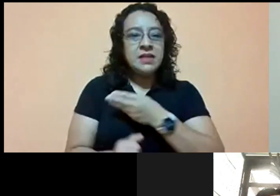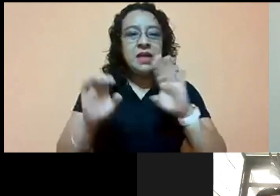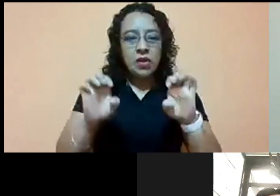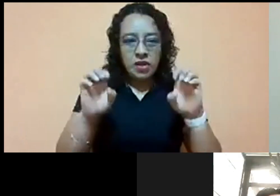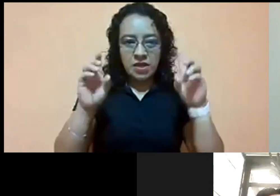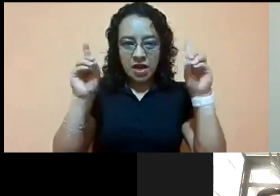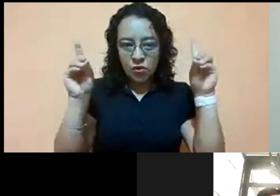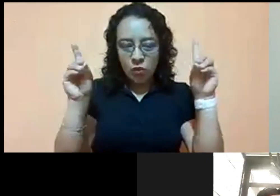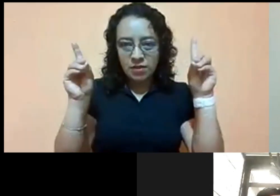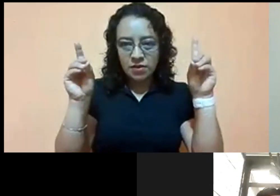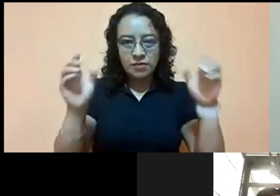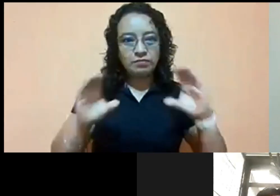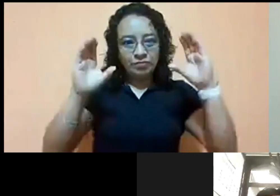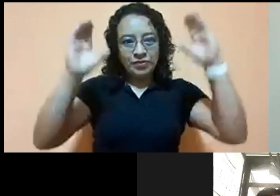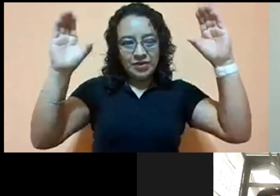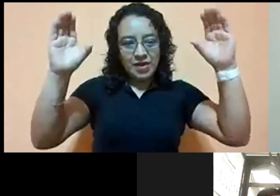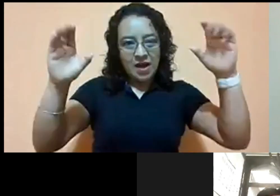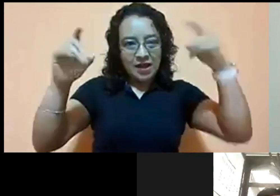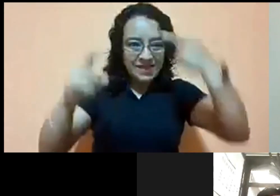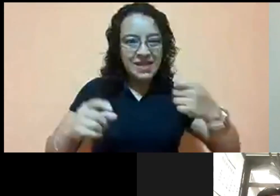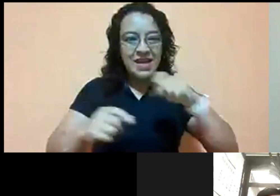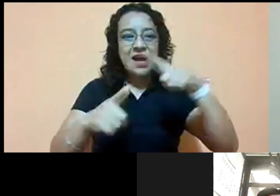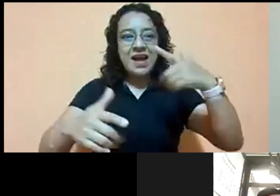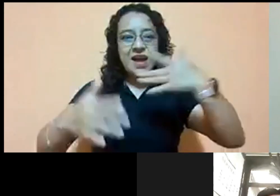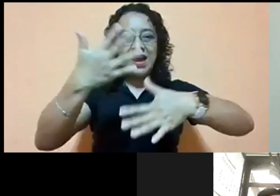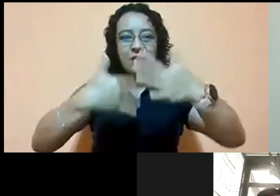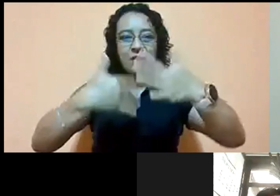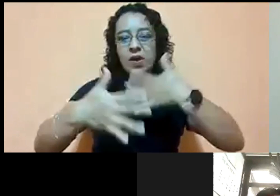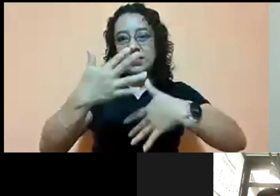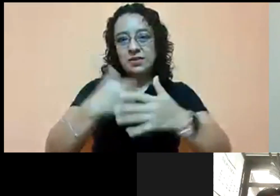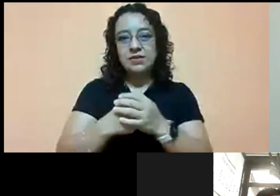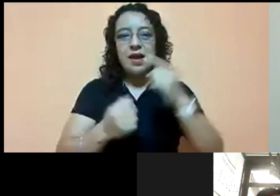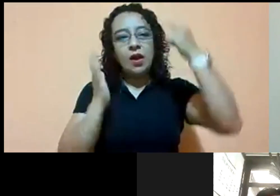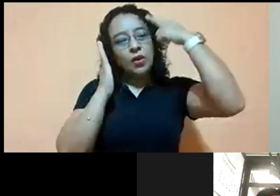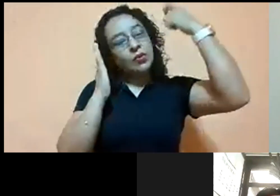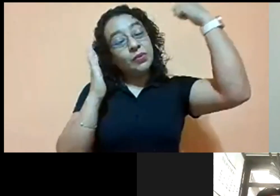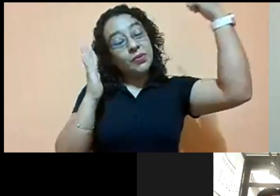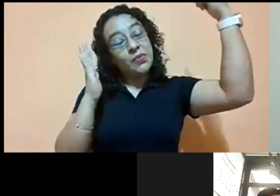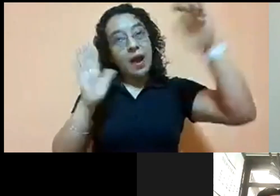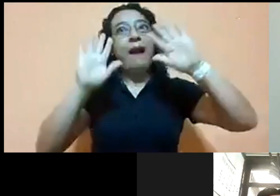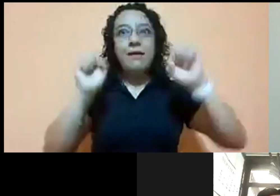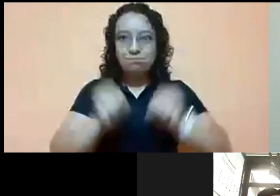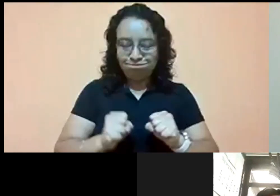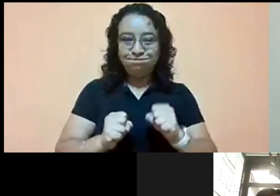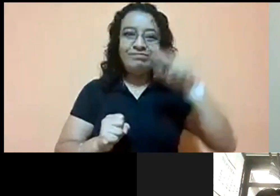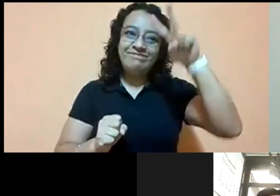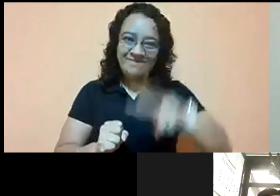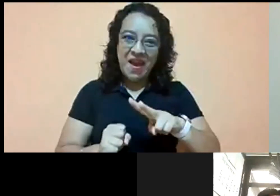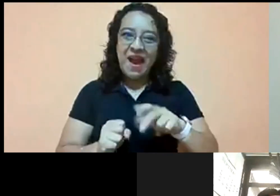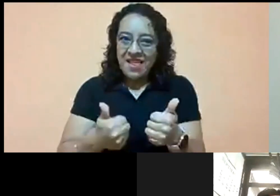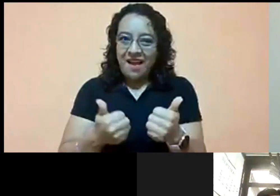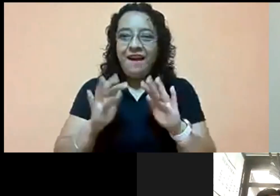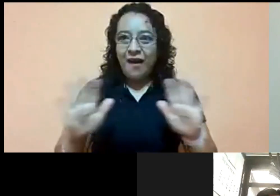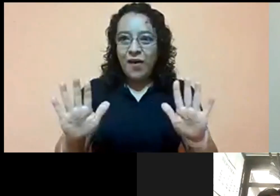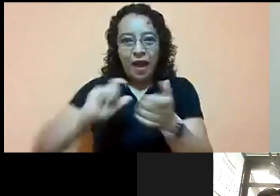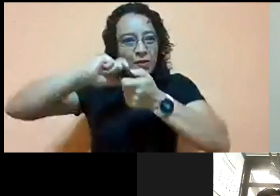del Día de la Lengua de Señas, que ha sido un sueño hecho realidad, porque quienes estamos inmersos